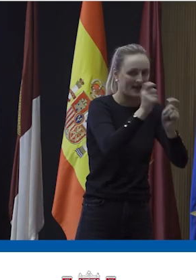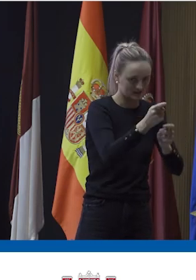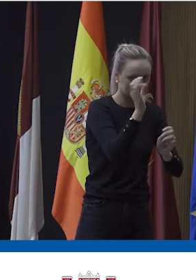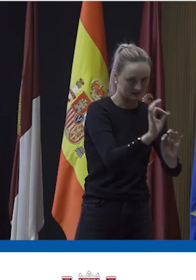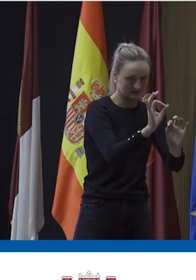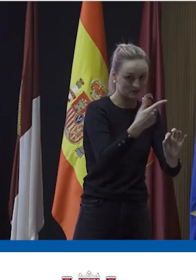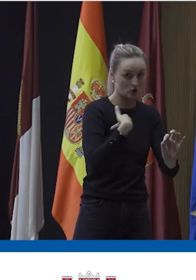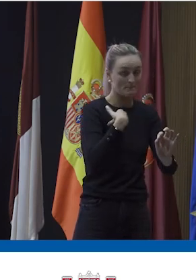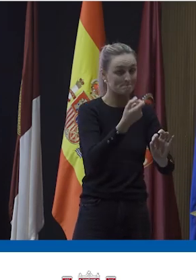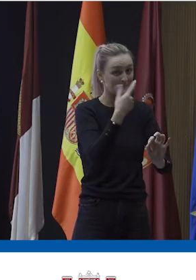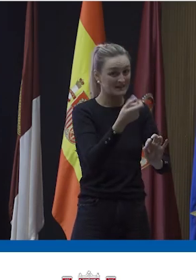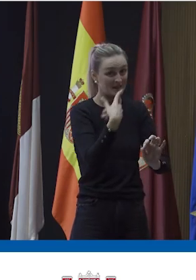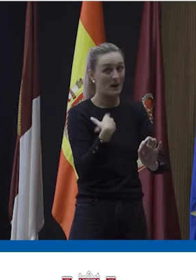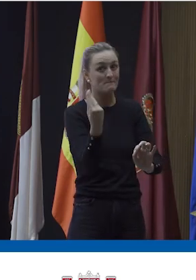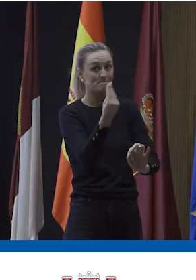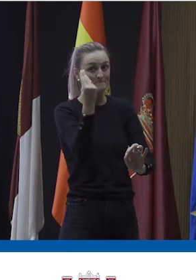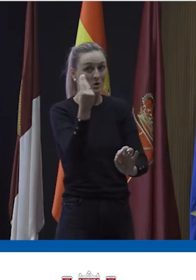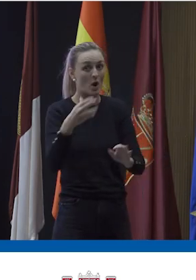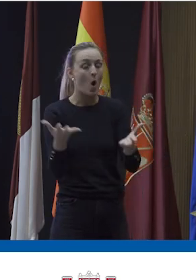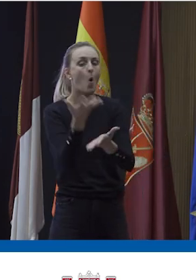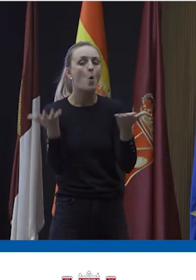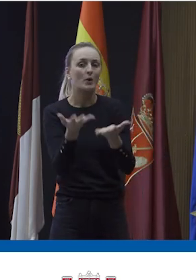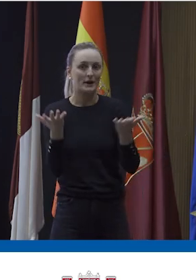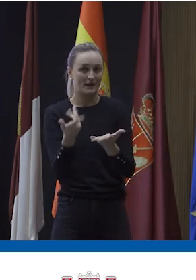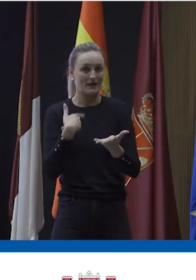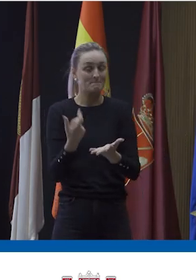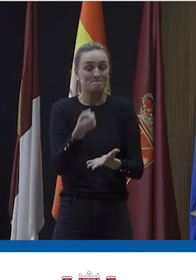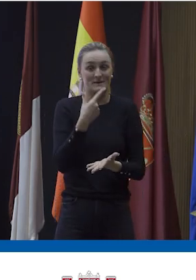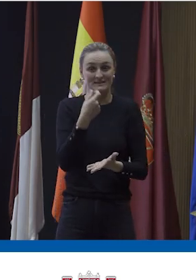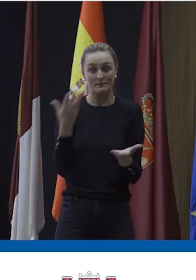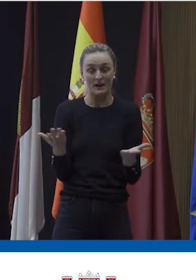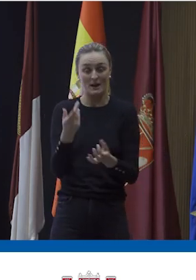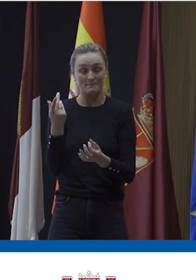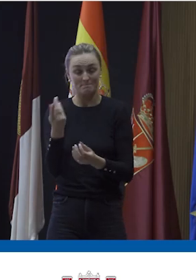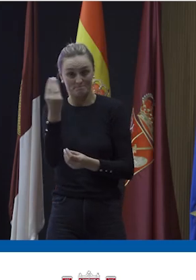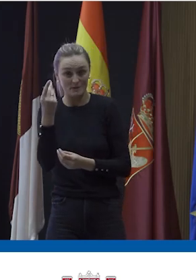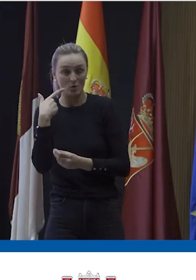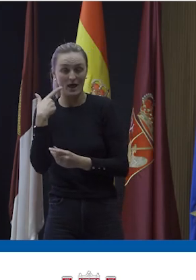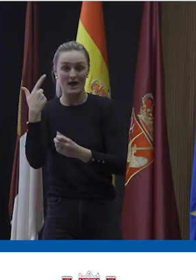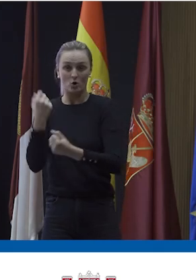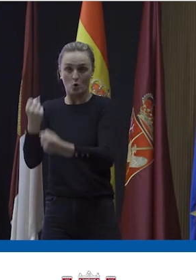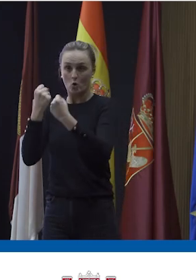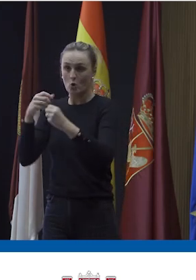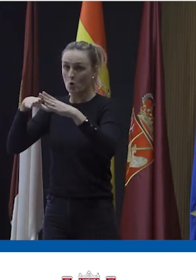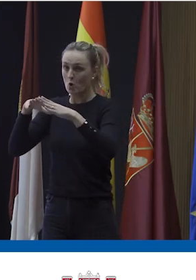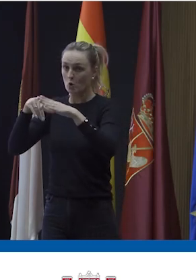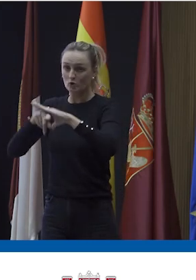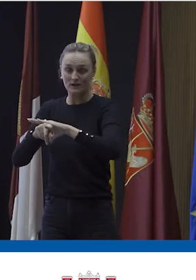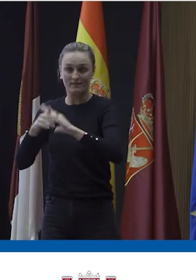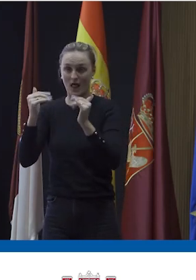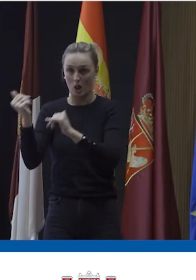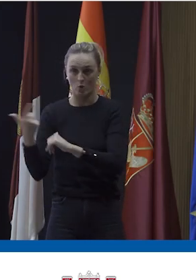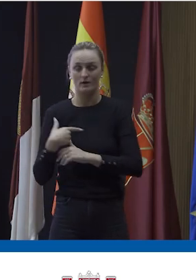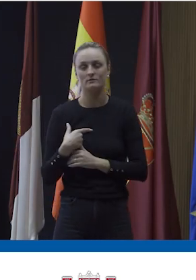incontinencia de orina es para mejorar la urgencia. No hay pastillas para mejorar la incontinencia de esfuerzo. Sí, lo que